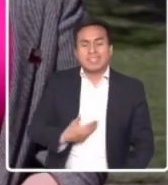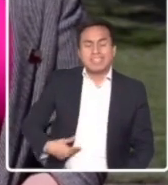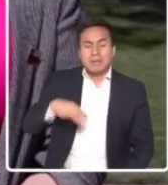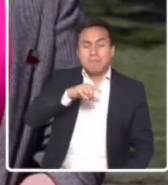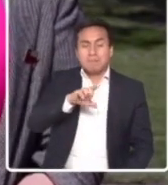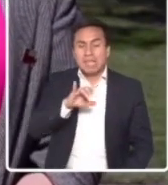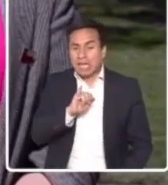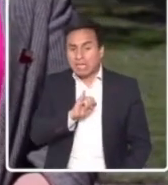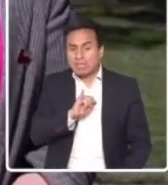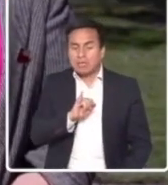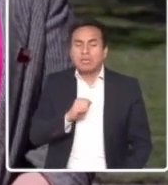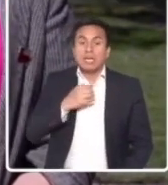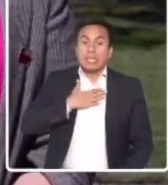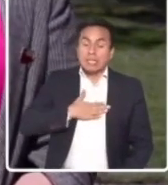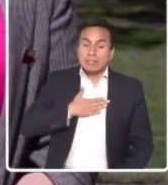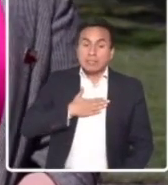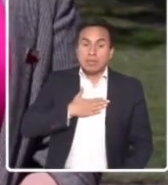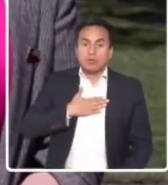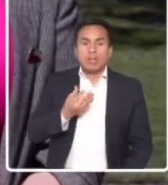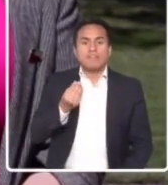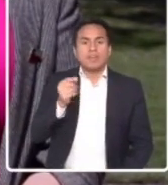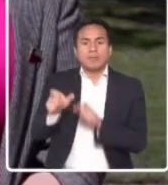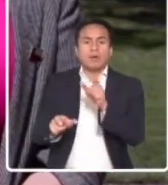Milei, deseo, por el